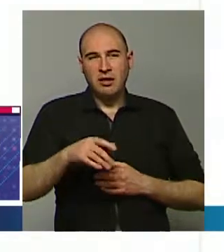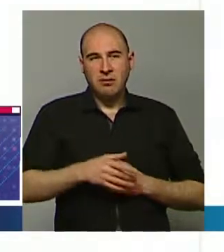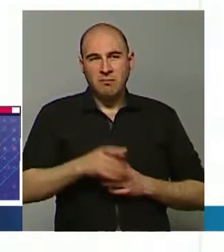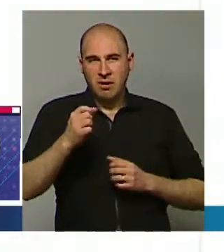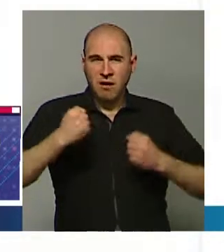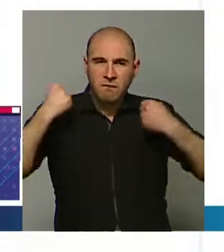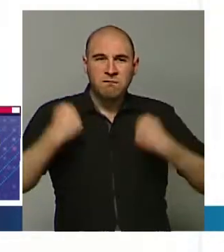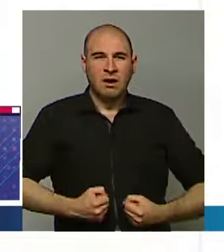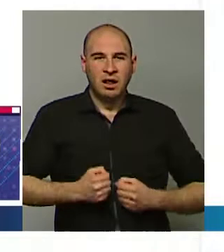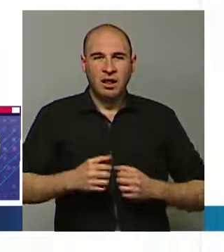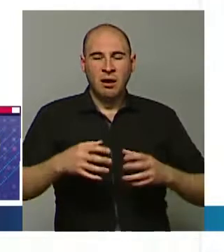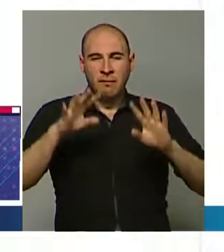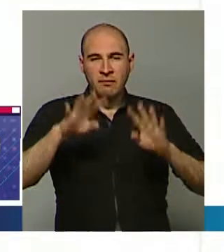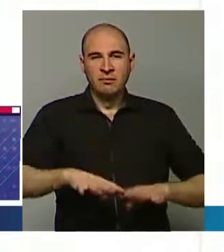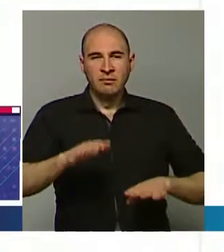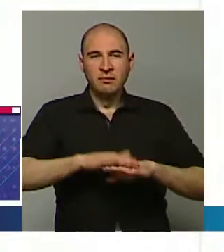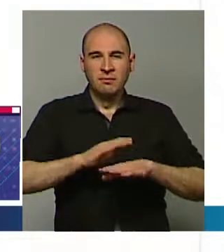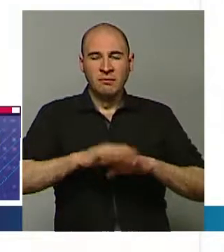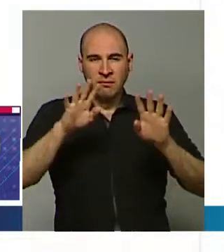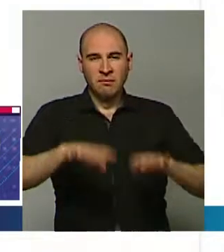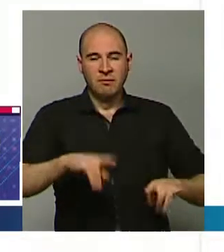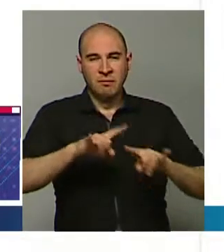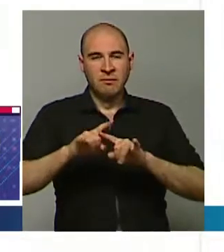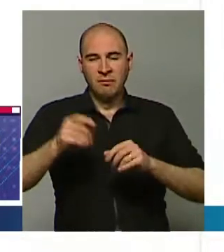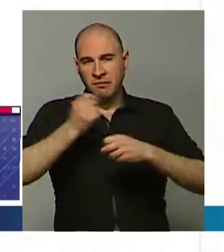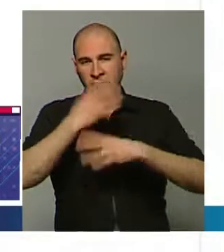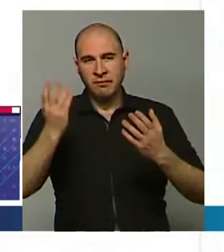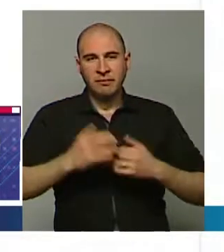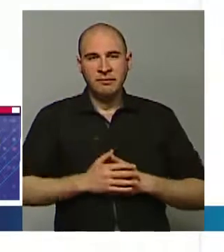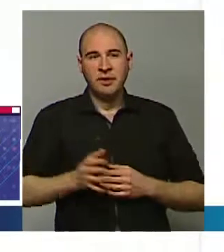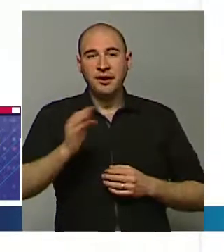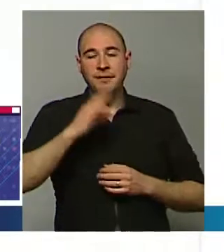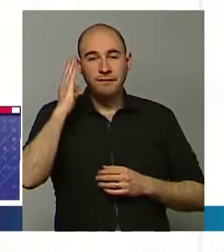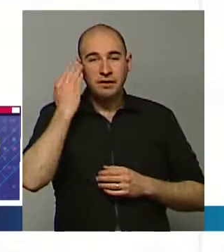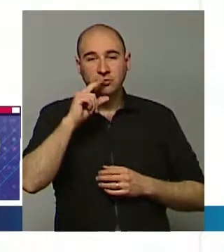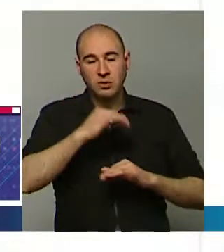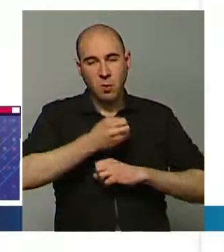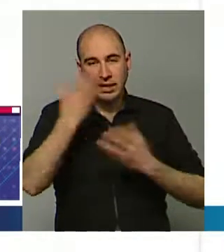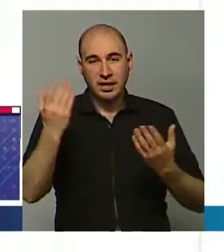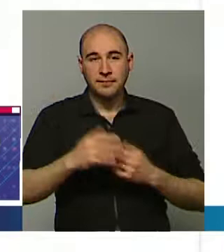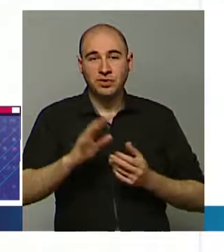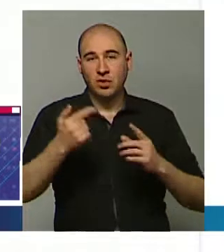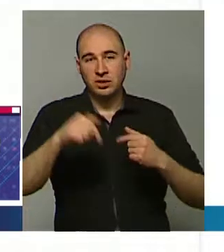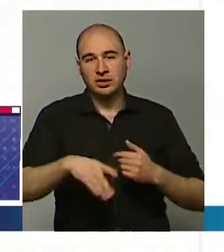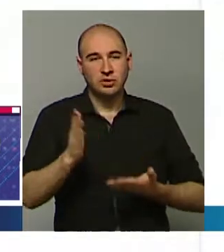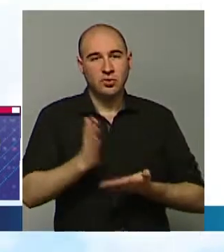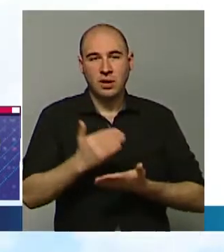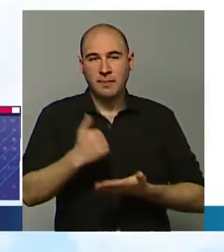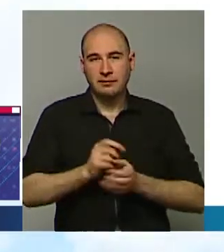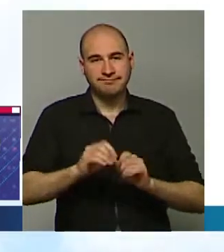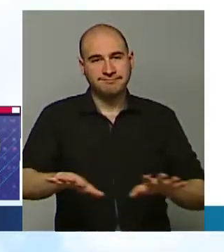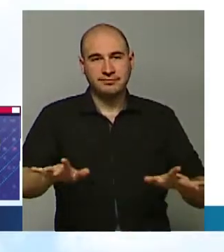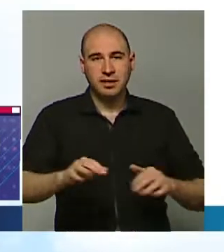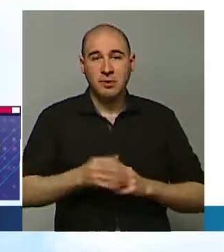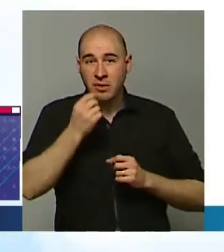muy fuertemente los sitios web y los responsables de los sitios web, cualquiera que sea, o las redes sociales cualquiera, para que este tipo de cosas no se deje viralizar, porque